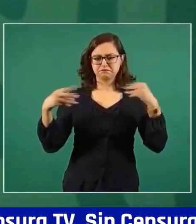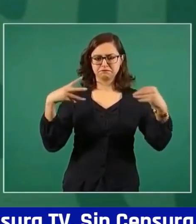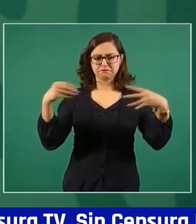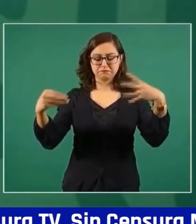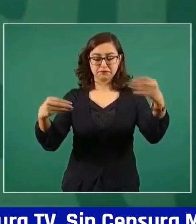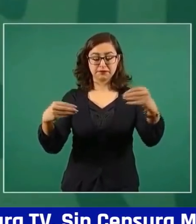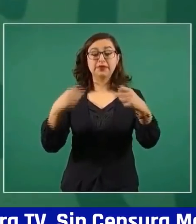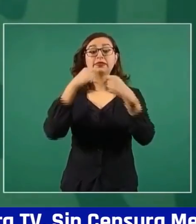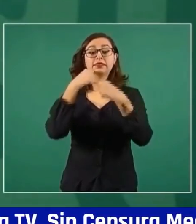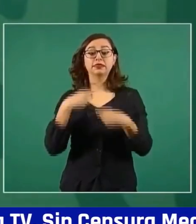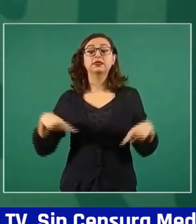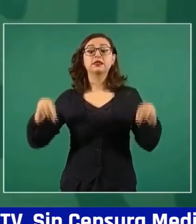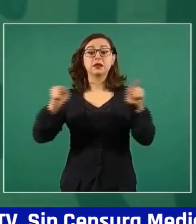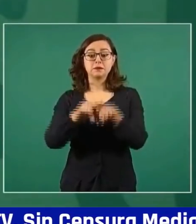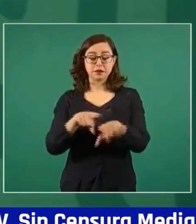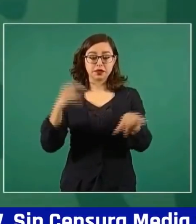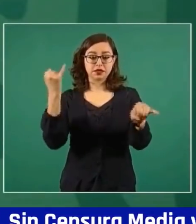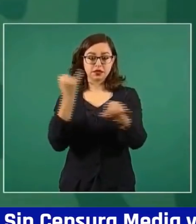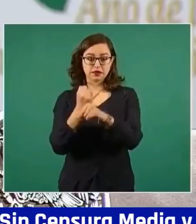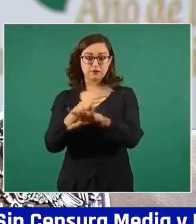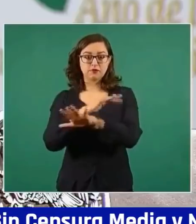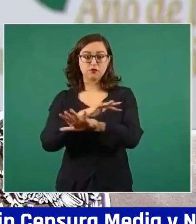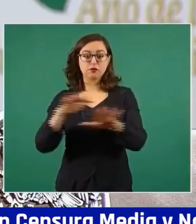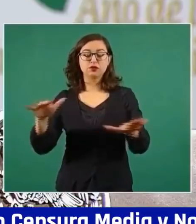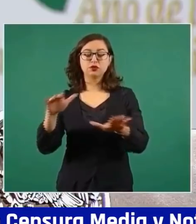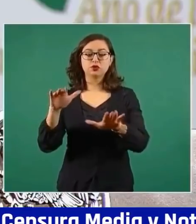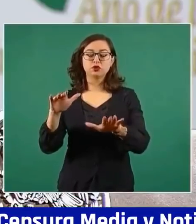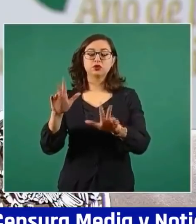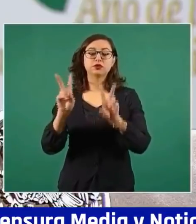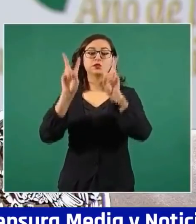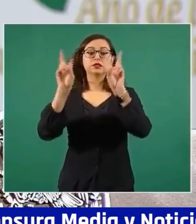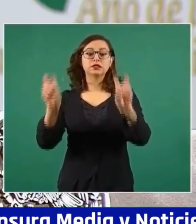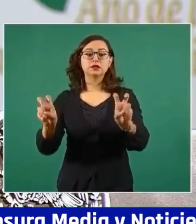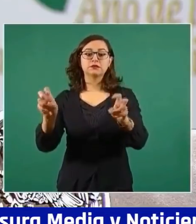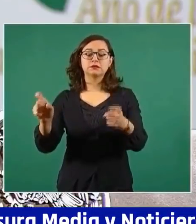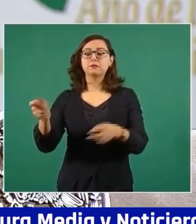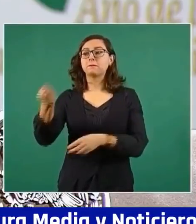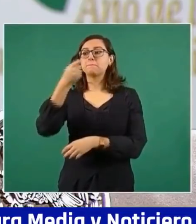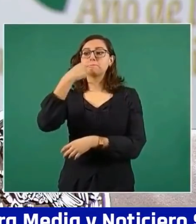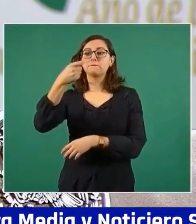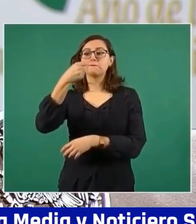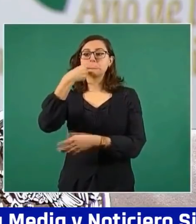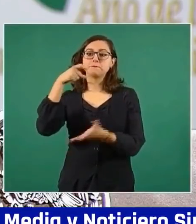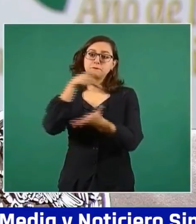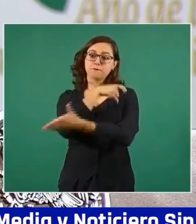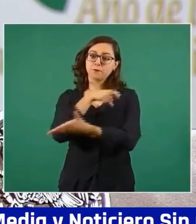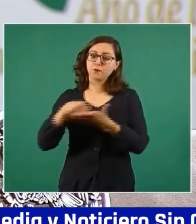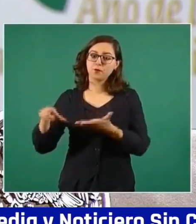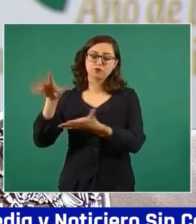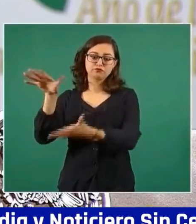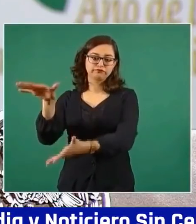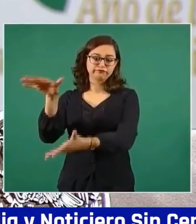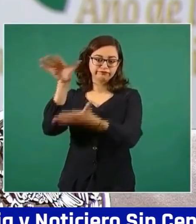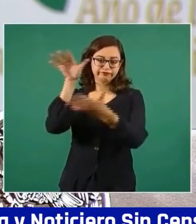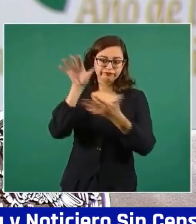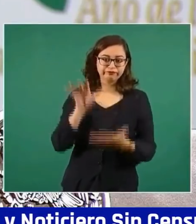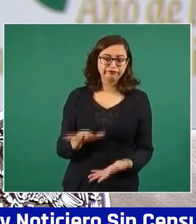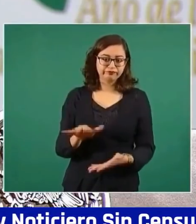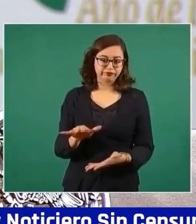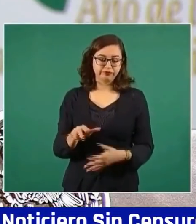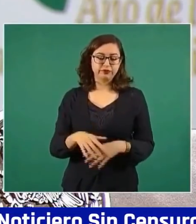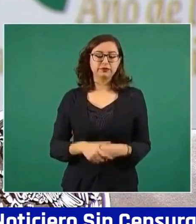a informar sobre la compra de medicamentos, algo que